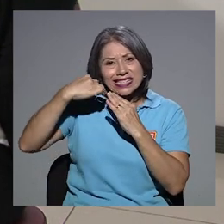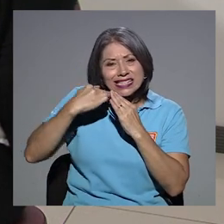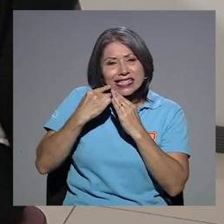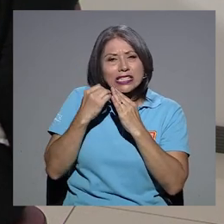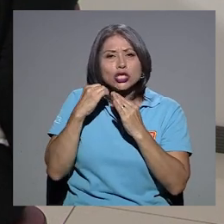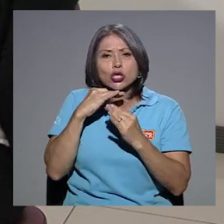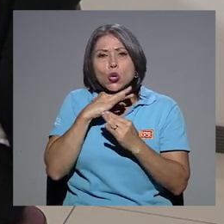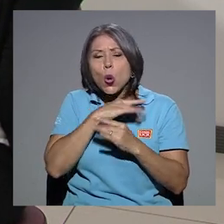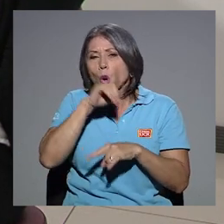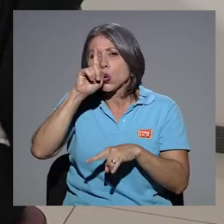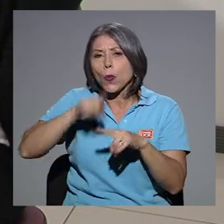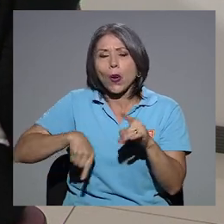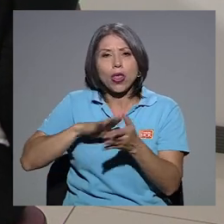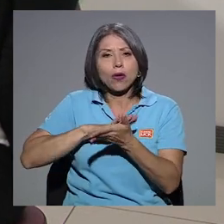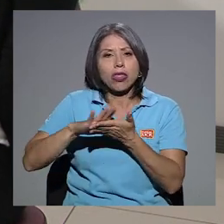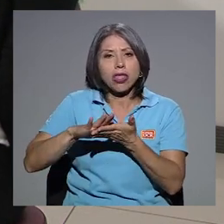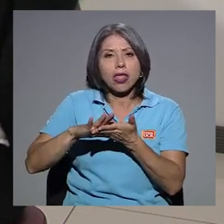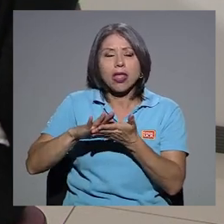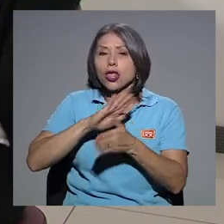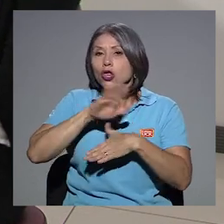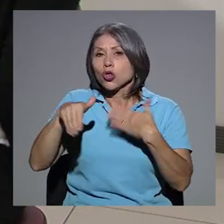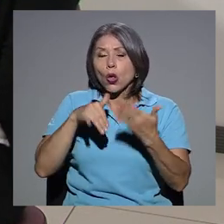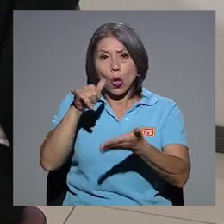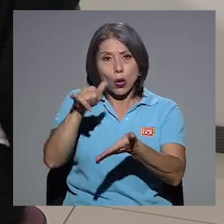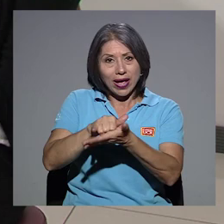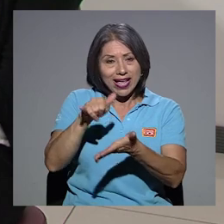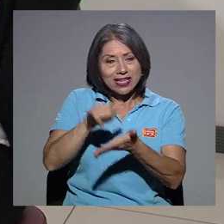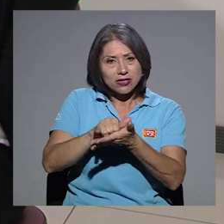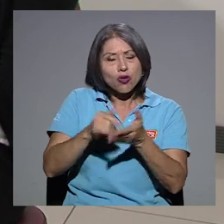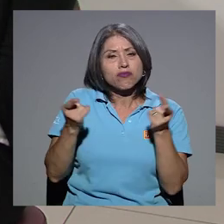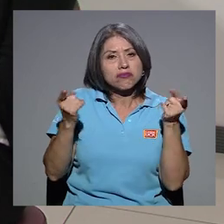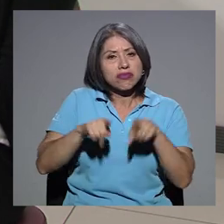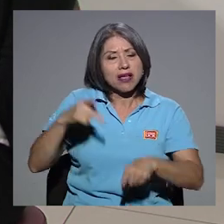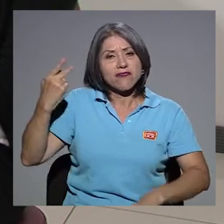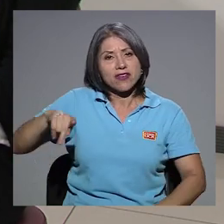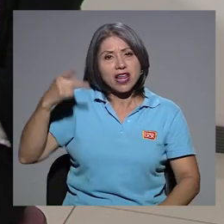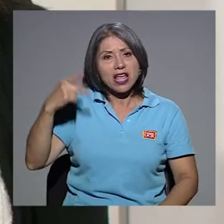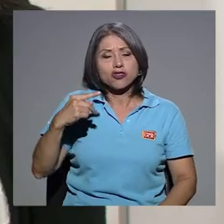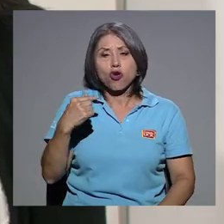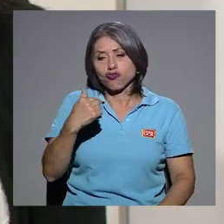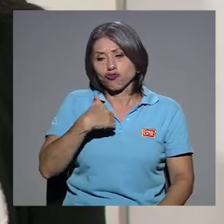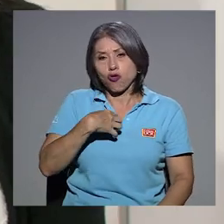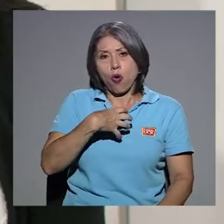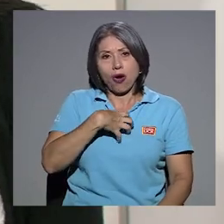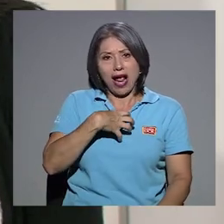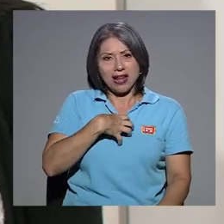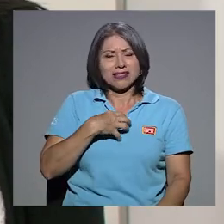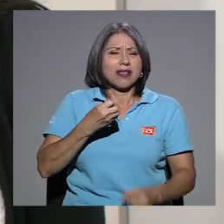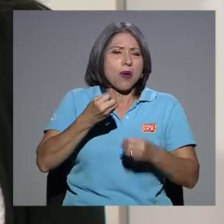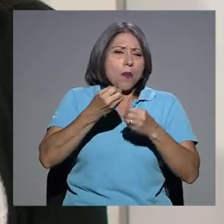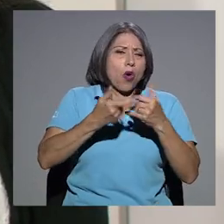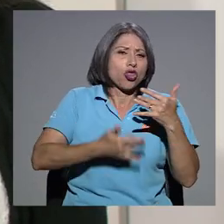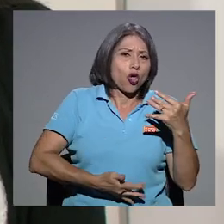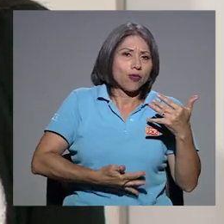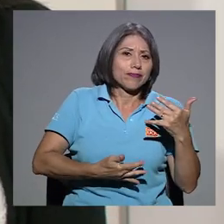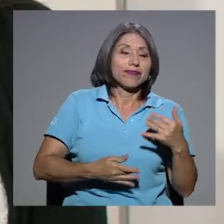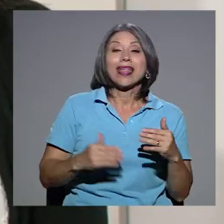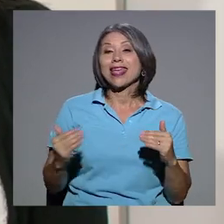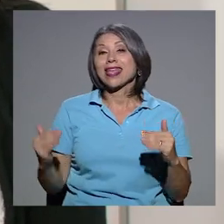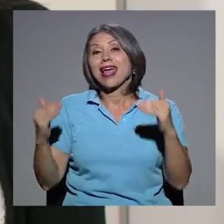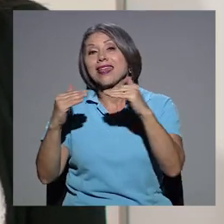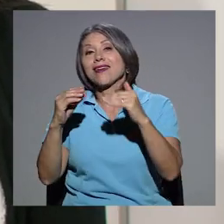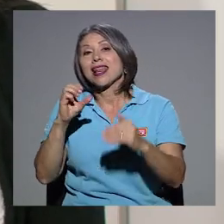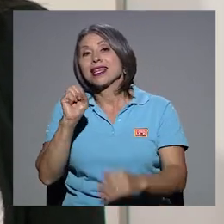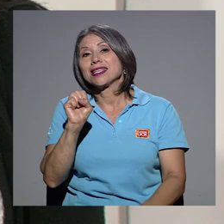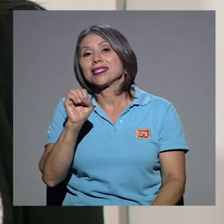bacterias que yo no voy a poder remover. Entonces, todo eso son factores de riesgo locales. Hay un montón. Y a nivel